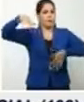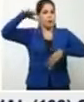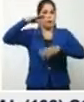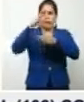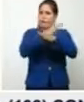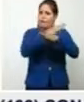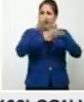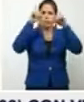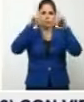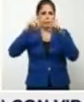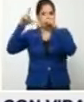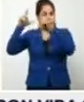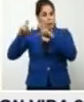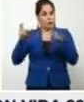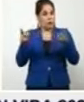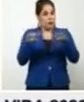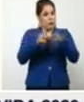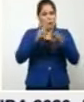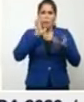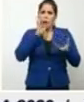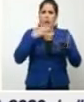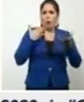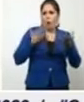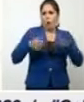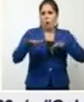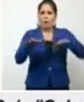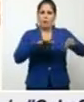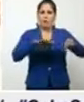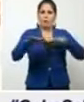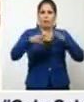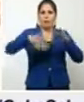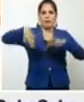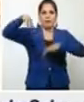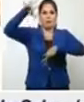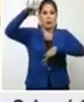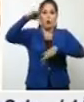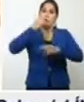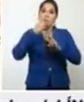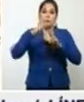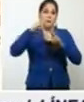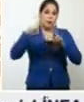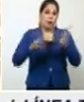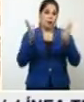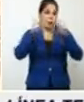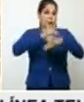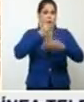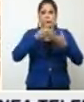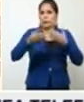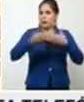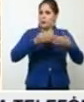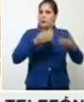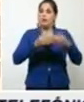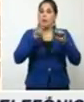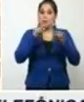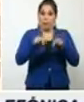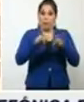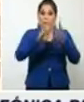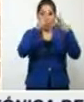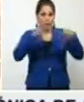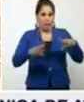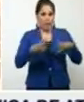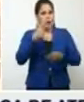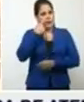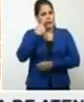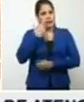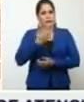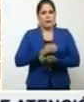fotografías resumen la visualidad del movimiento fuera de escenarios habituales. En Camagüey, Aimee Amargós,